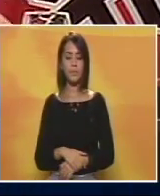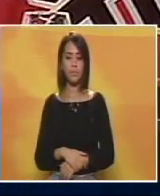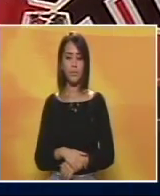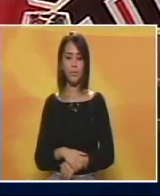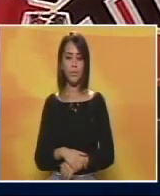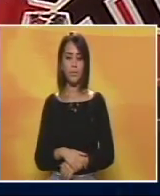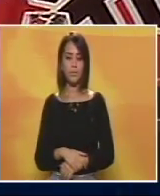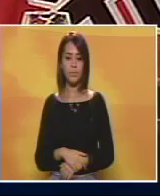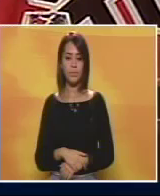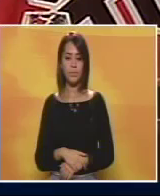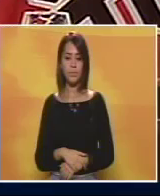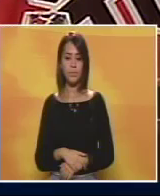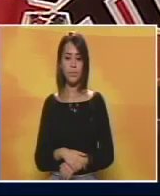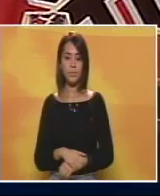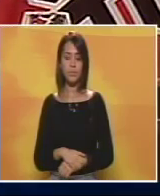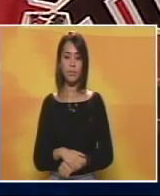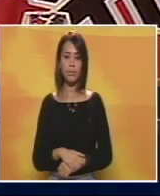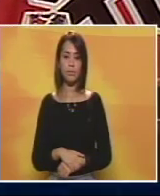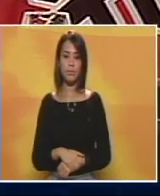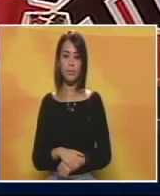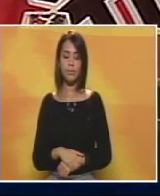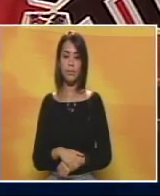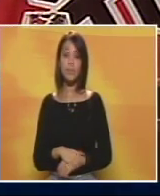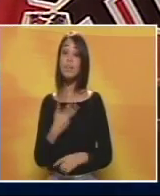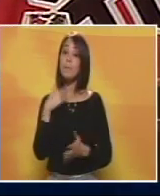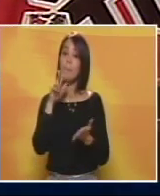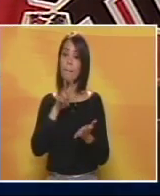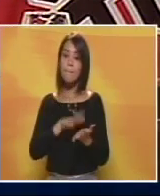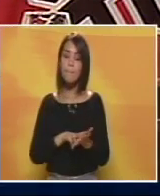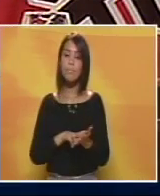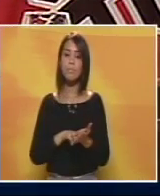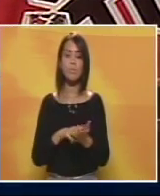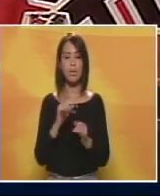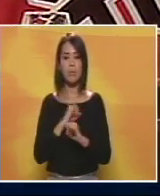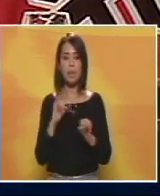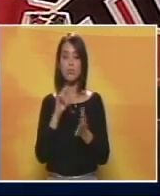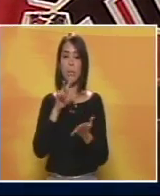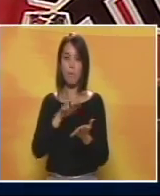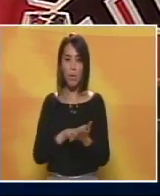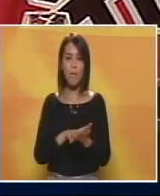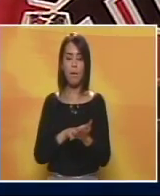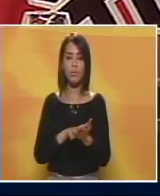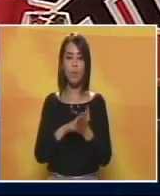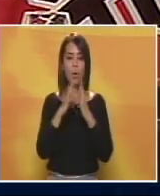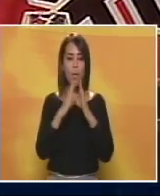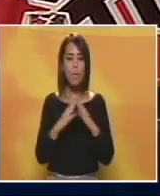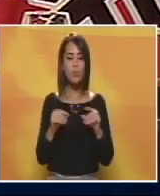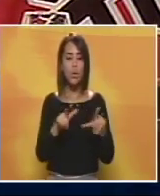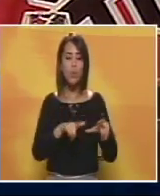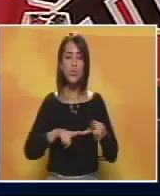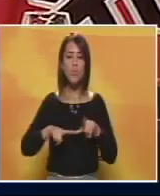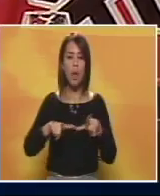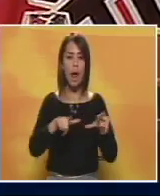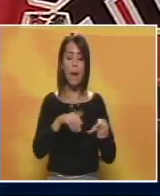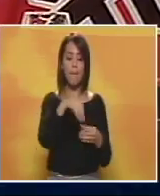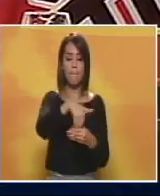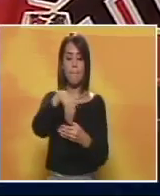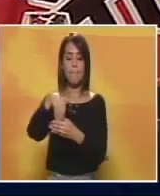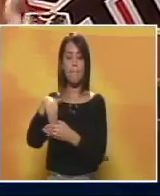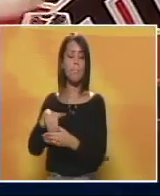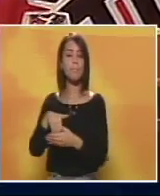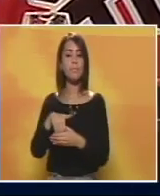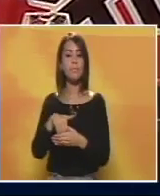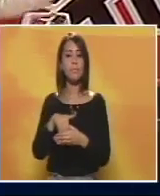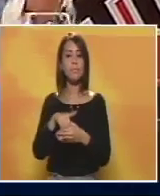discapacidad. En este sentido, vamos a estar aprobando, allá aprobamos para que se pongan en todos los centros de votación